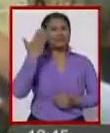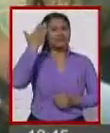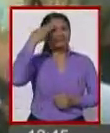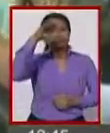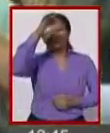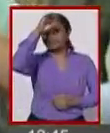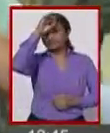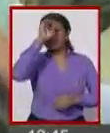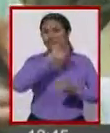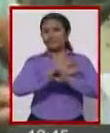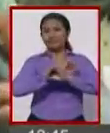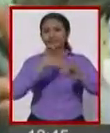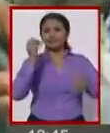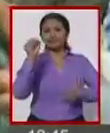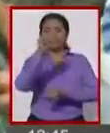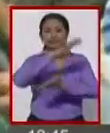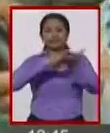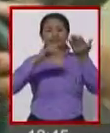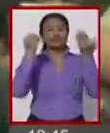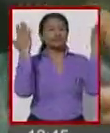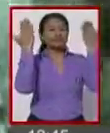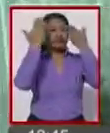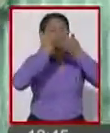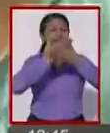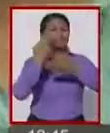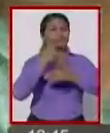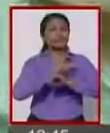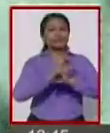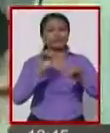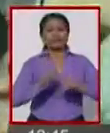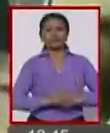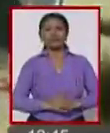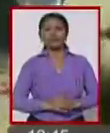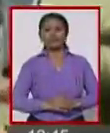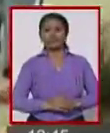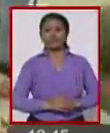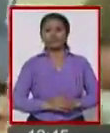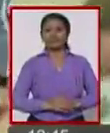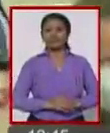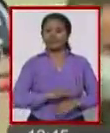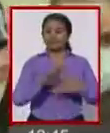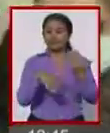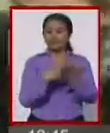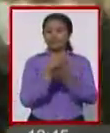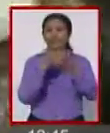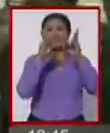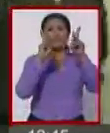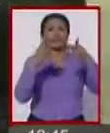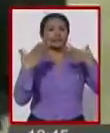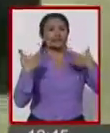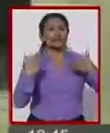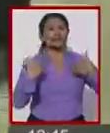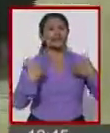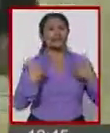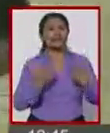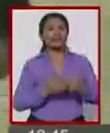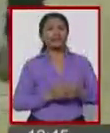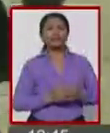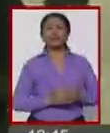absoluto, nada. Es una humadera, no se ve nada. Muy bien, como vemos en este lado están todas las personas que tienen